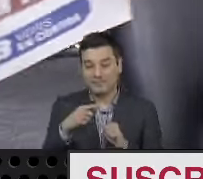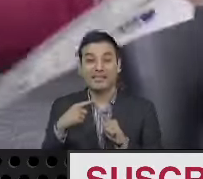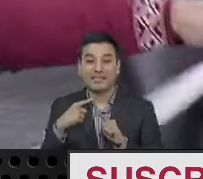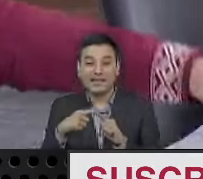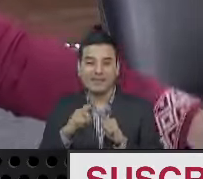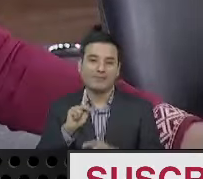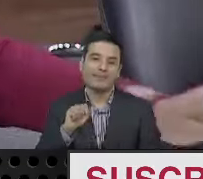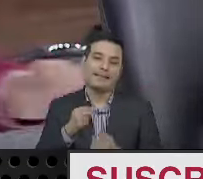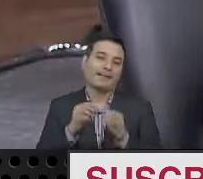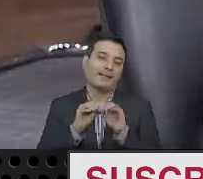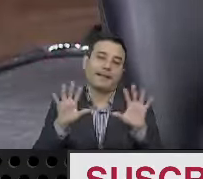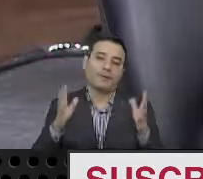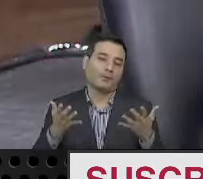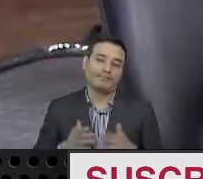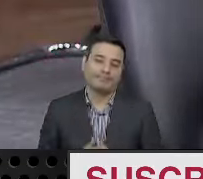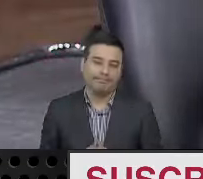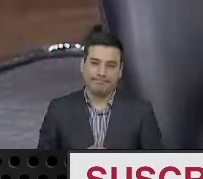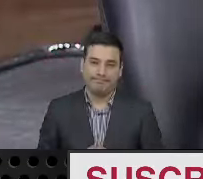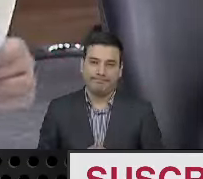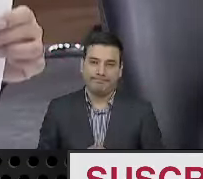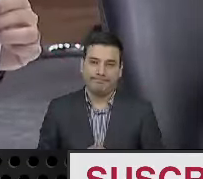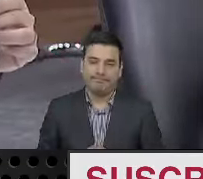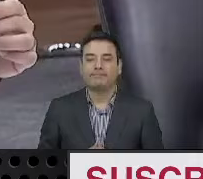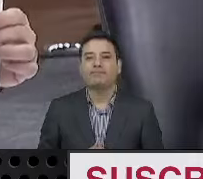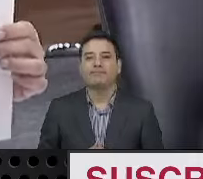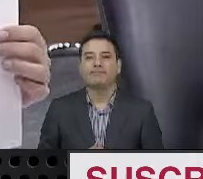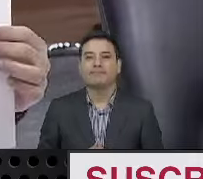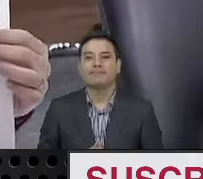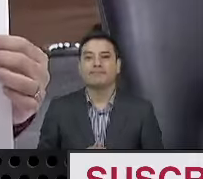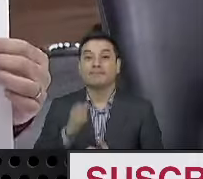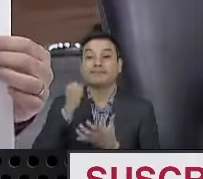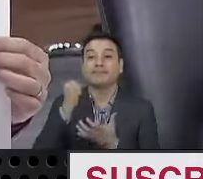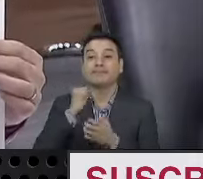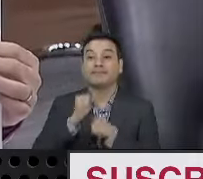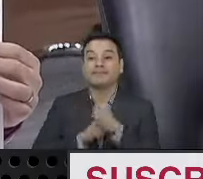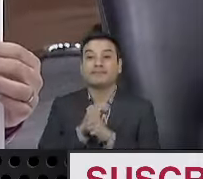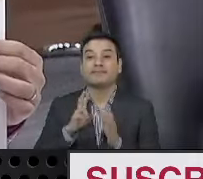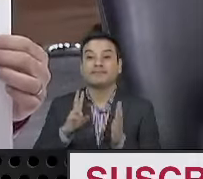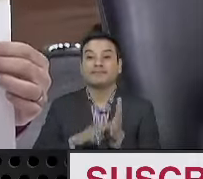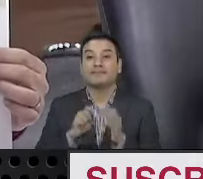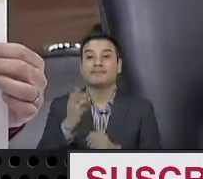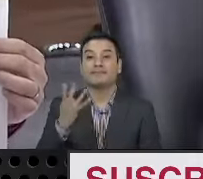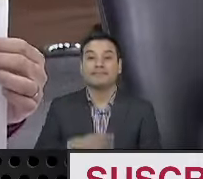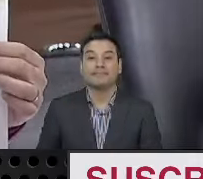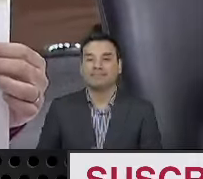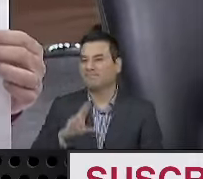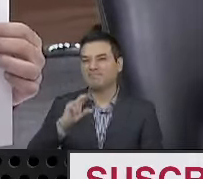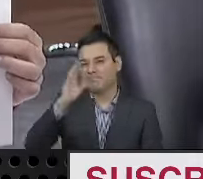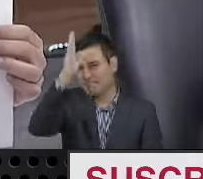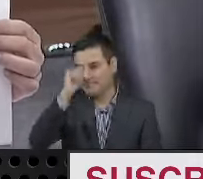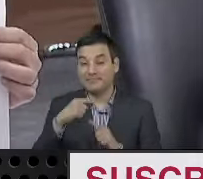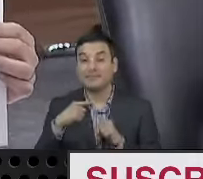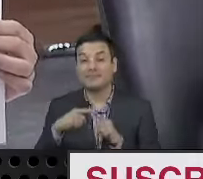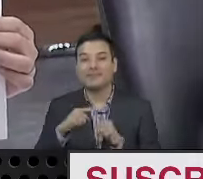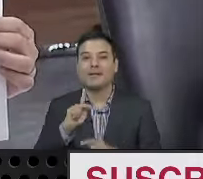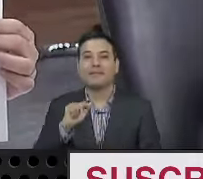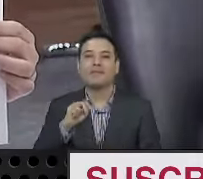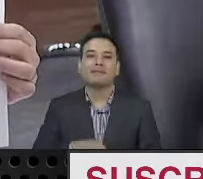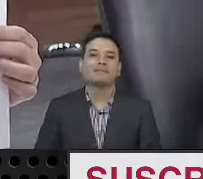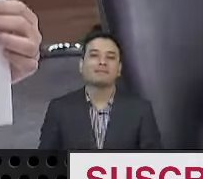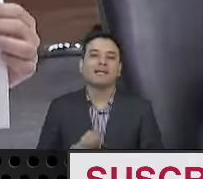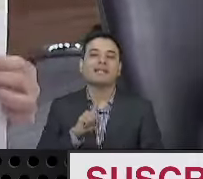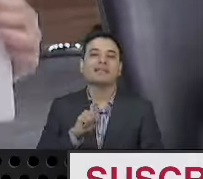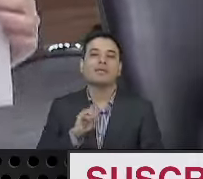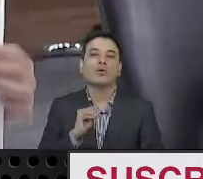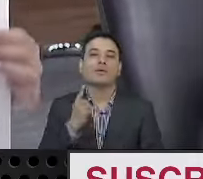Acción Nacional presupuesto 2024 en contra el pan 191